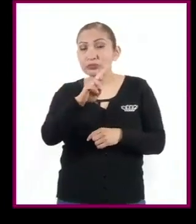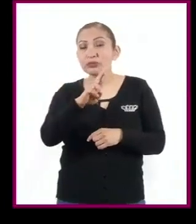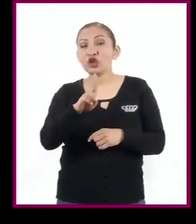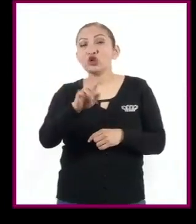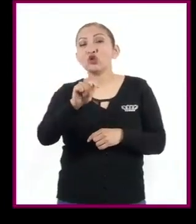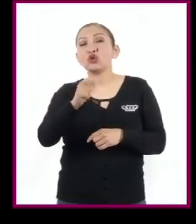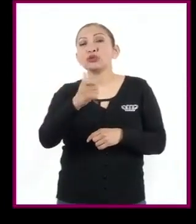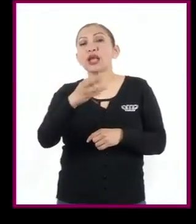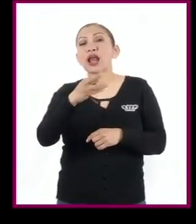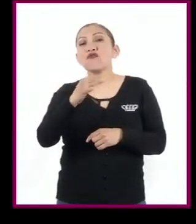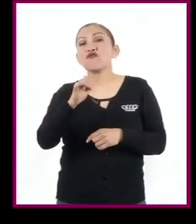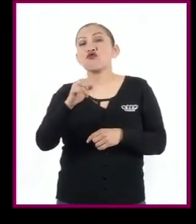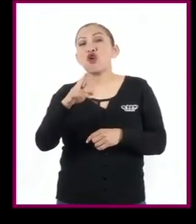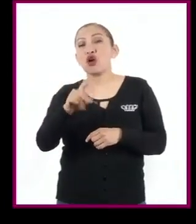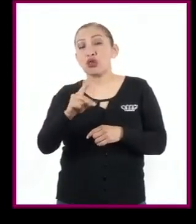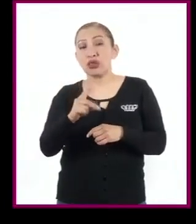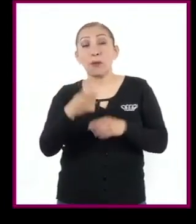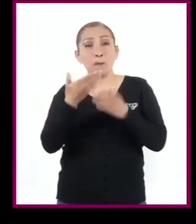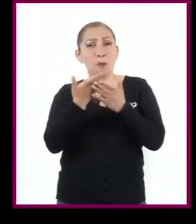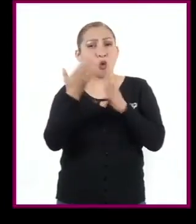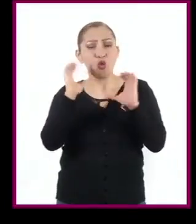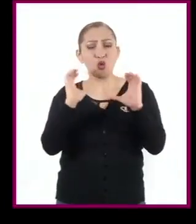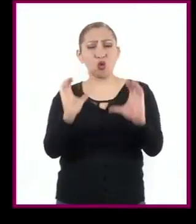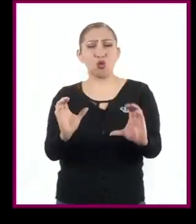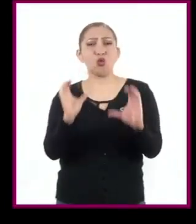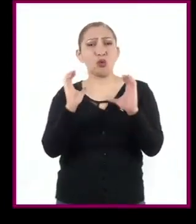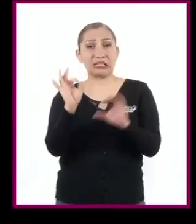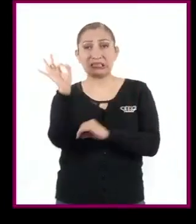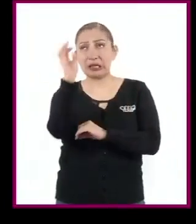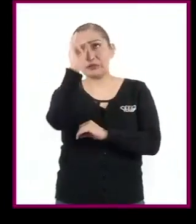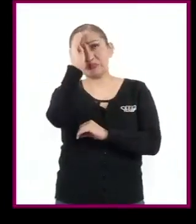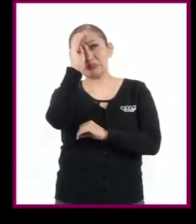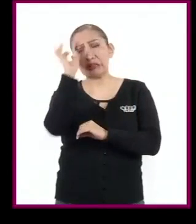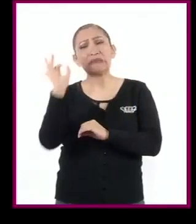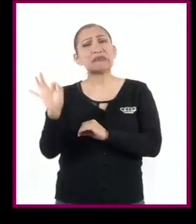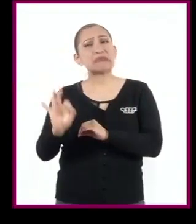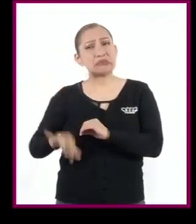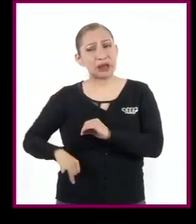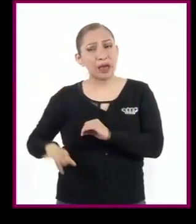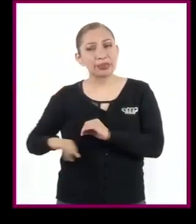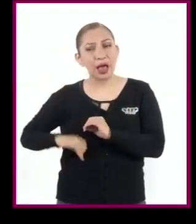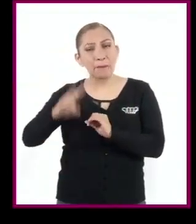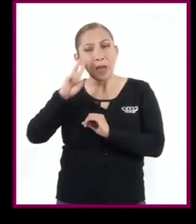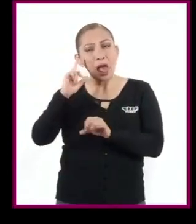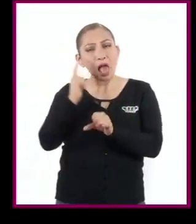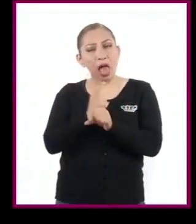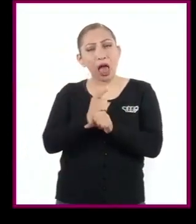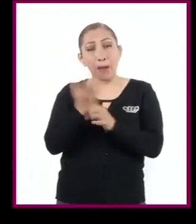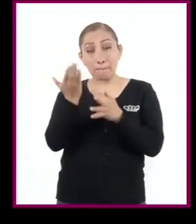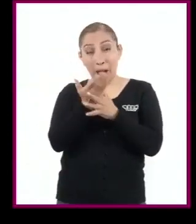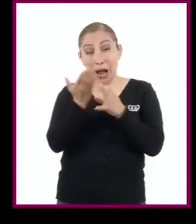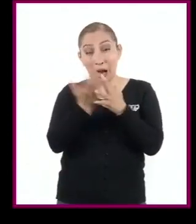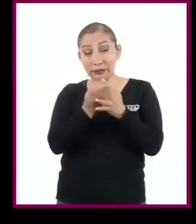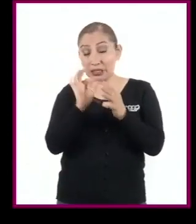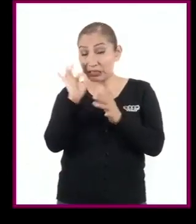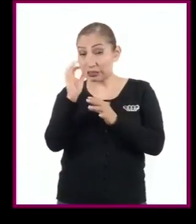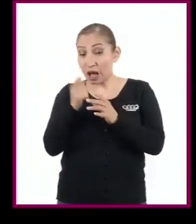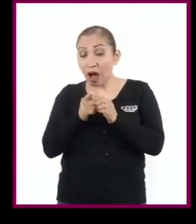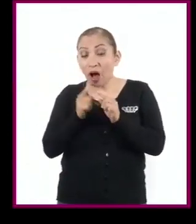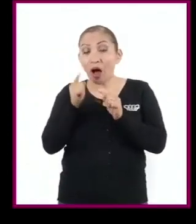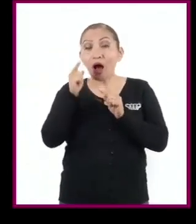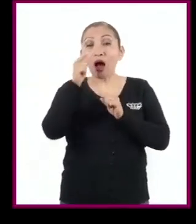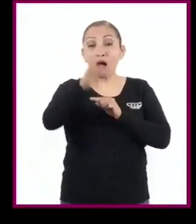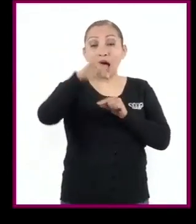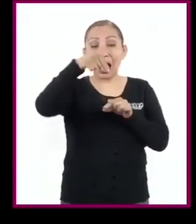Rutherford fue muy cuidadoso y también pensó en que quizás sería interesante detectar si las partículas llegaban no